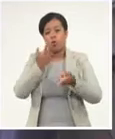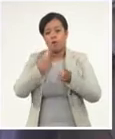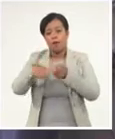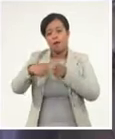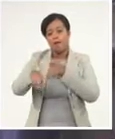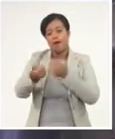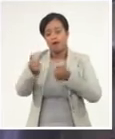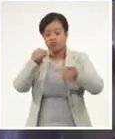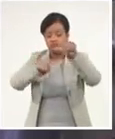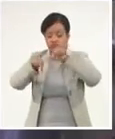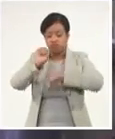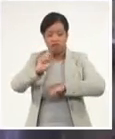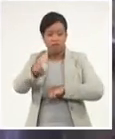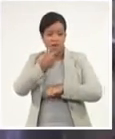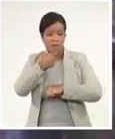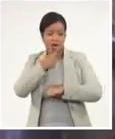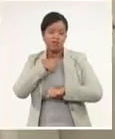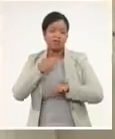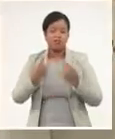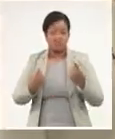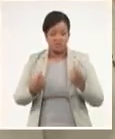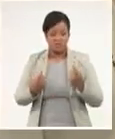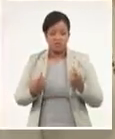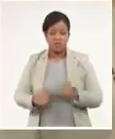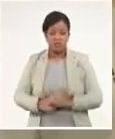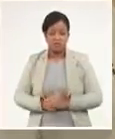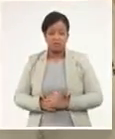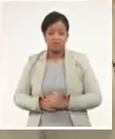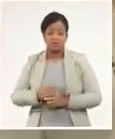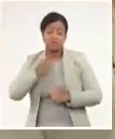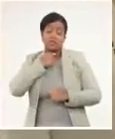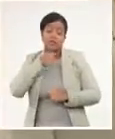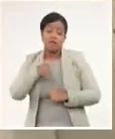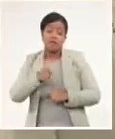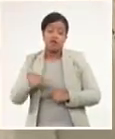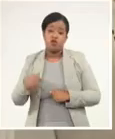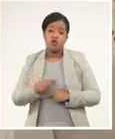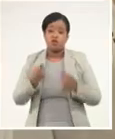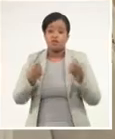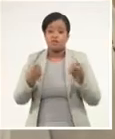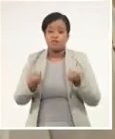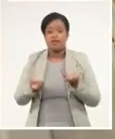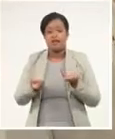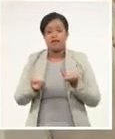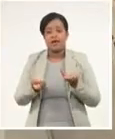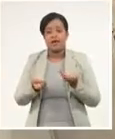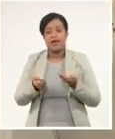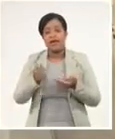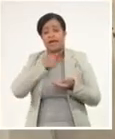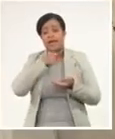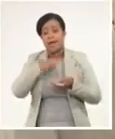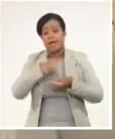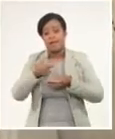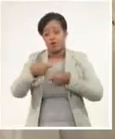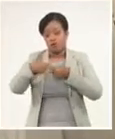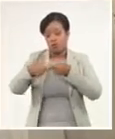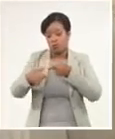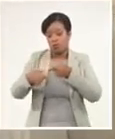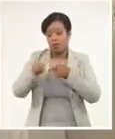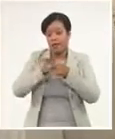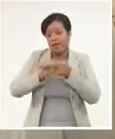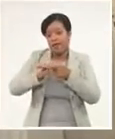farmacéuticas tensan la actividad. Por ejemplo, si nosotros queremos obtener una crema, algo que tiene mucha demanda en la población, no solo necesitamos